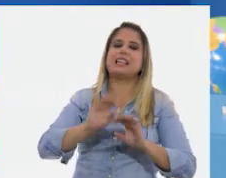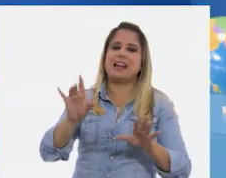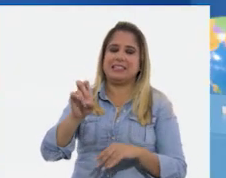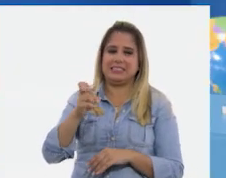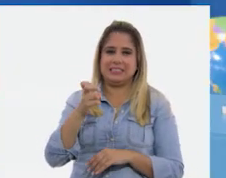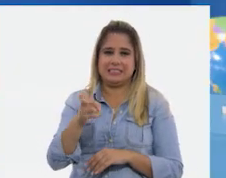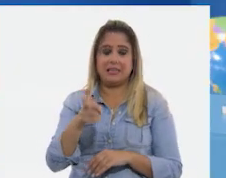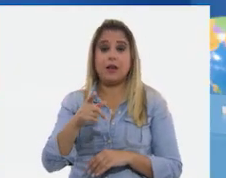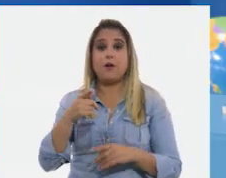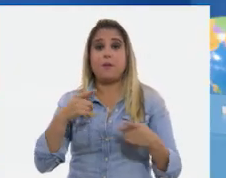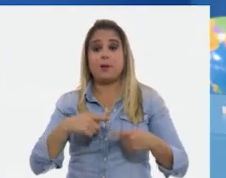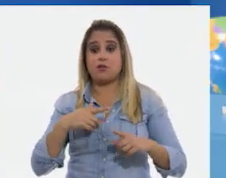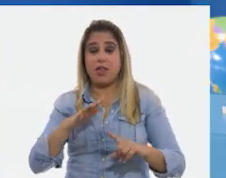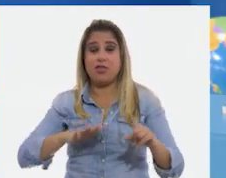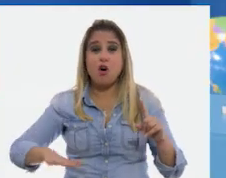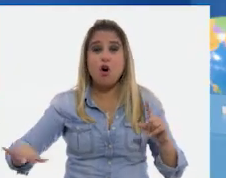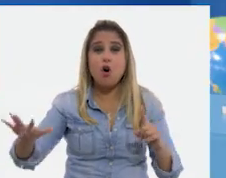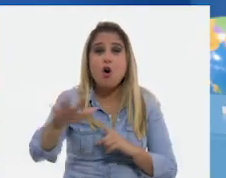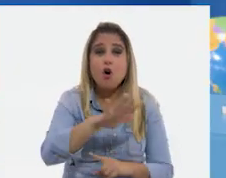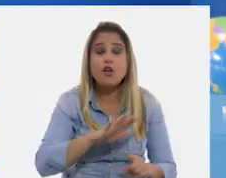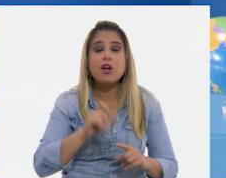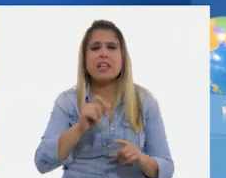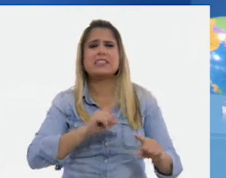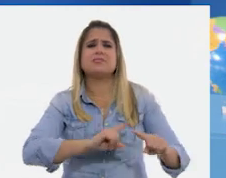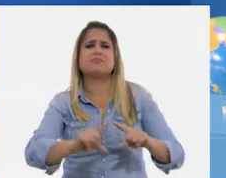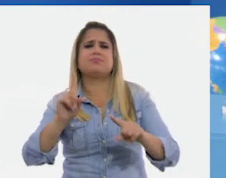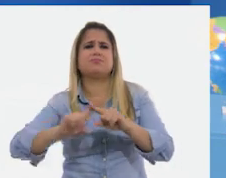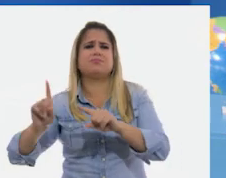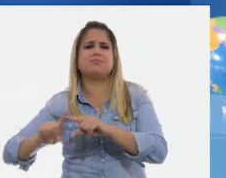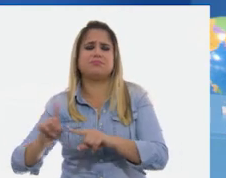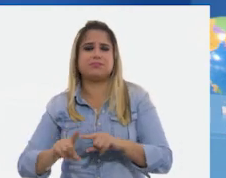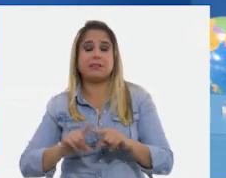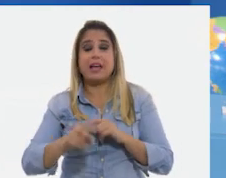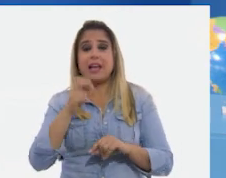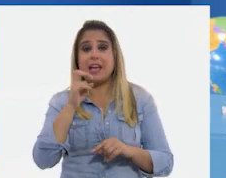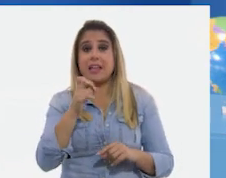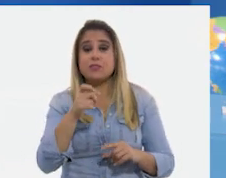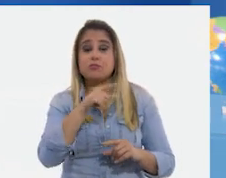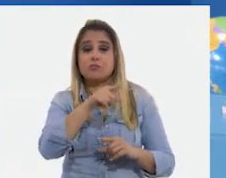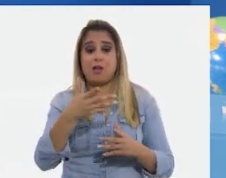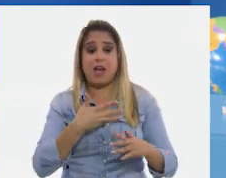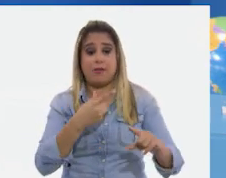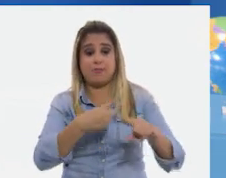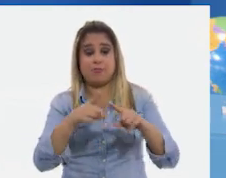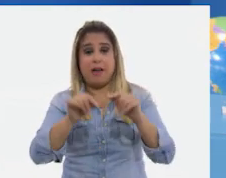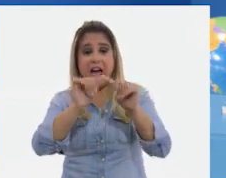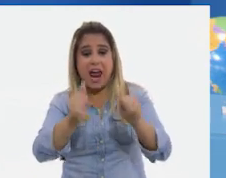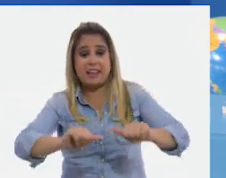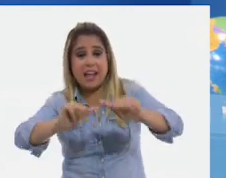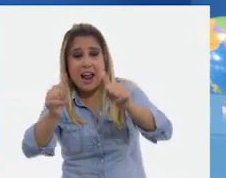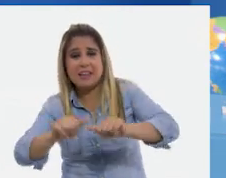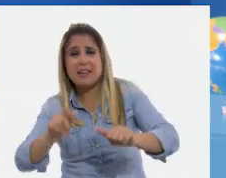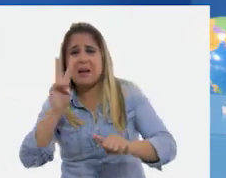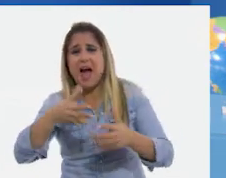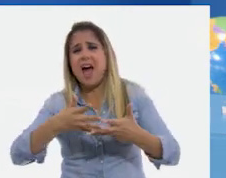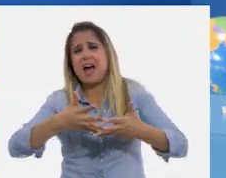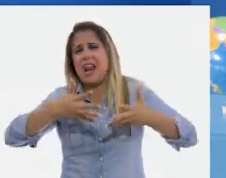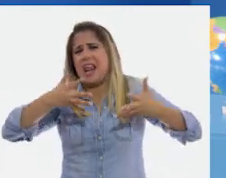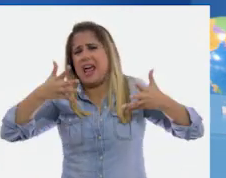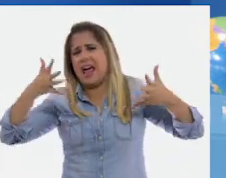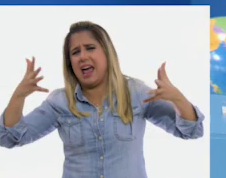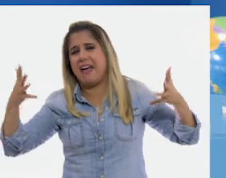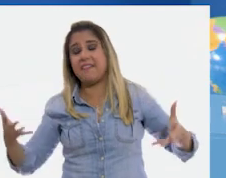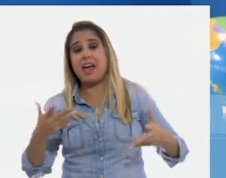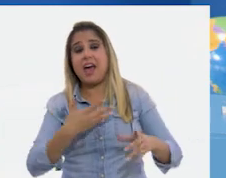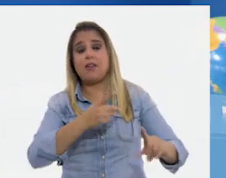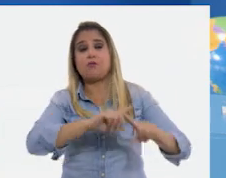La población de nuestro país es muy diversa. Por eso, la variedad de artesanías es tan grande, sus estilos dependen